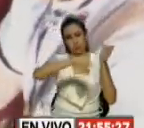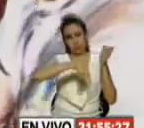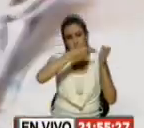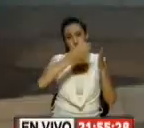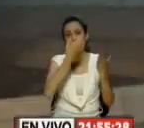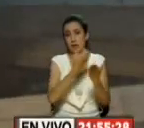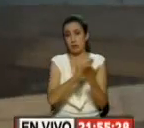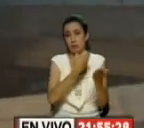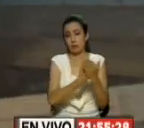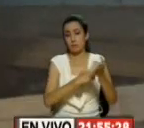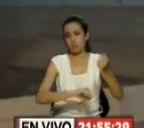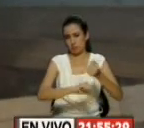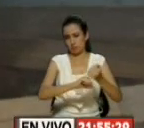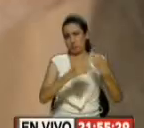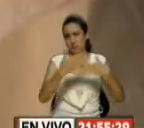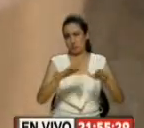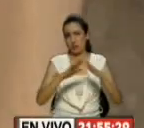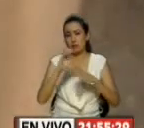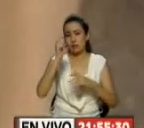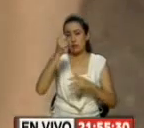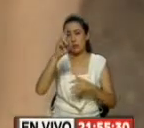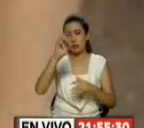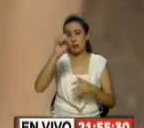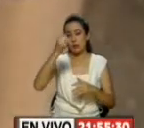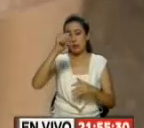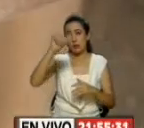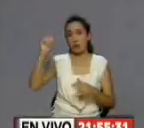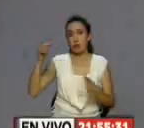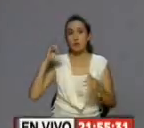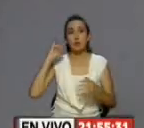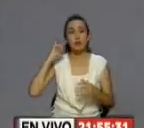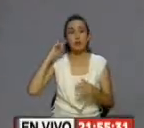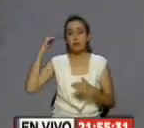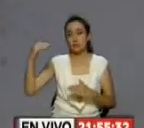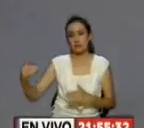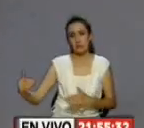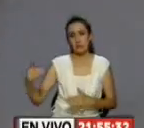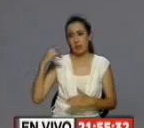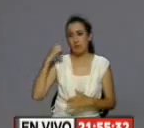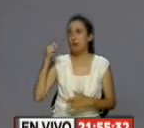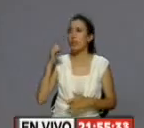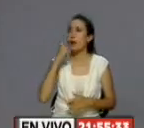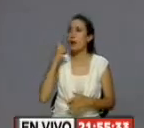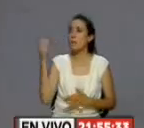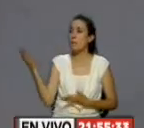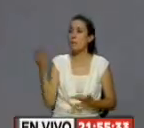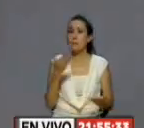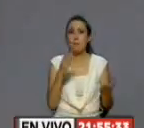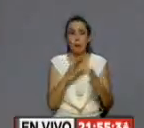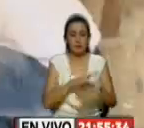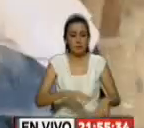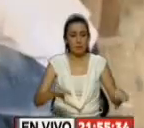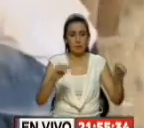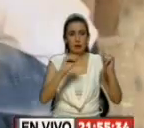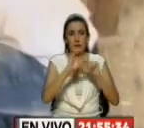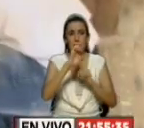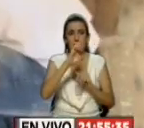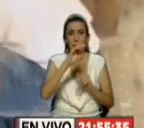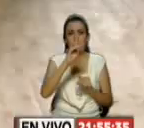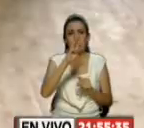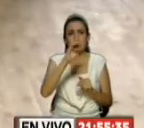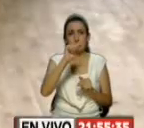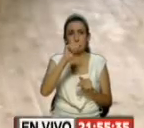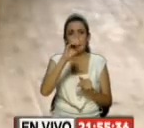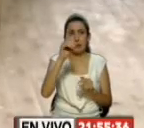Cotopaxi. Rosa Corrales, una niña de 12 años, recuerda que su padre molía los granos de cebada y otros